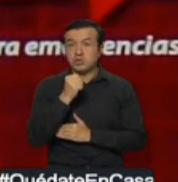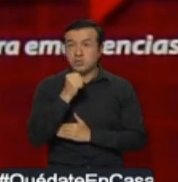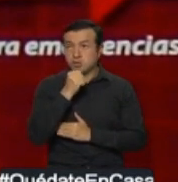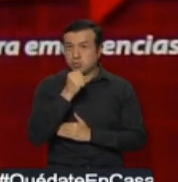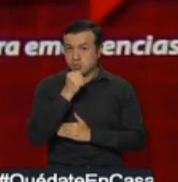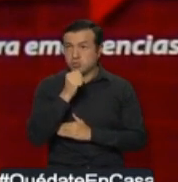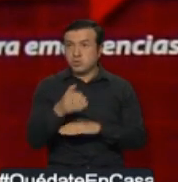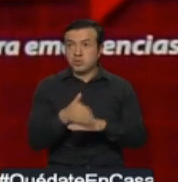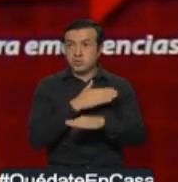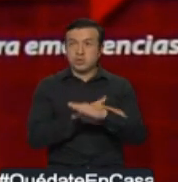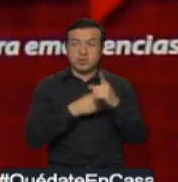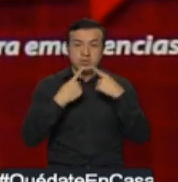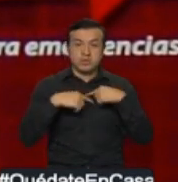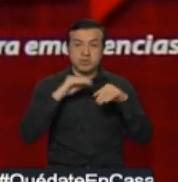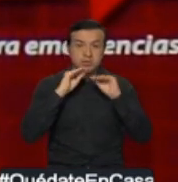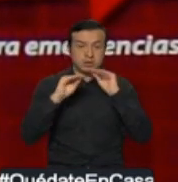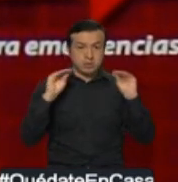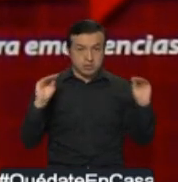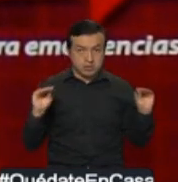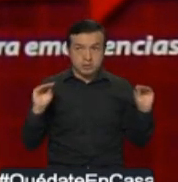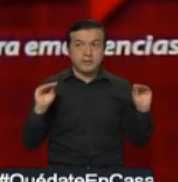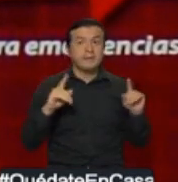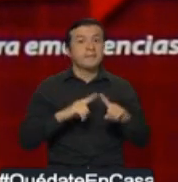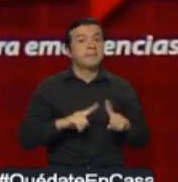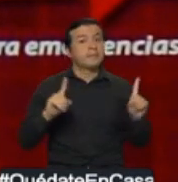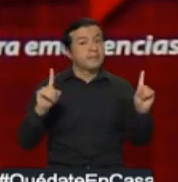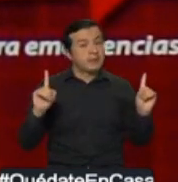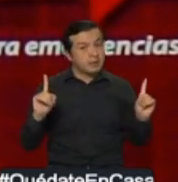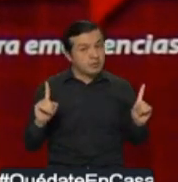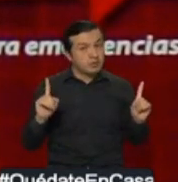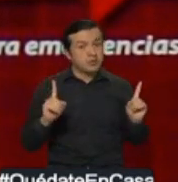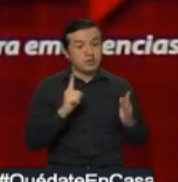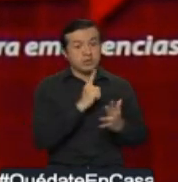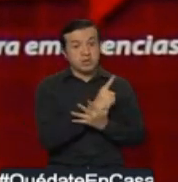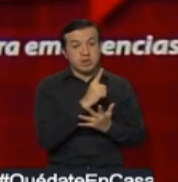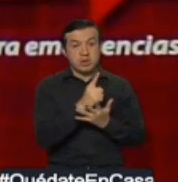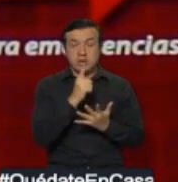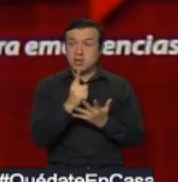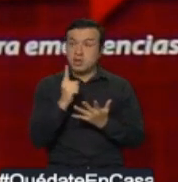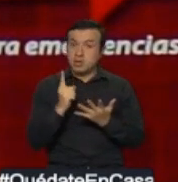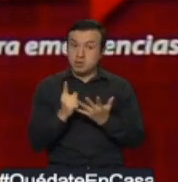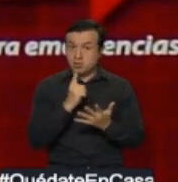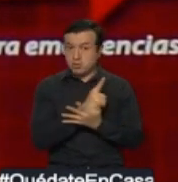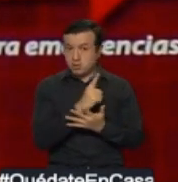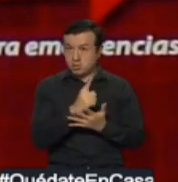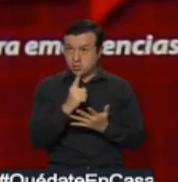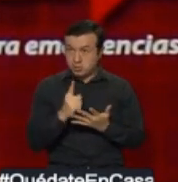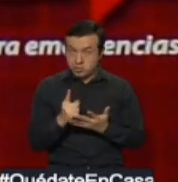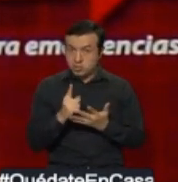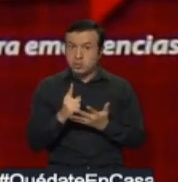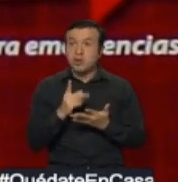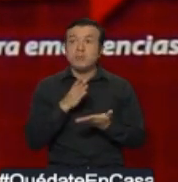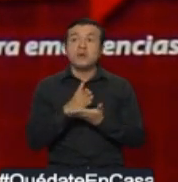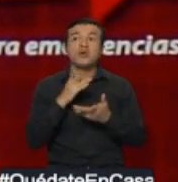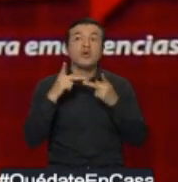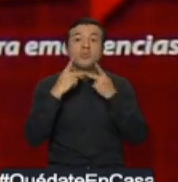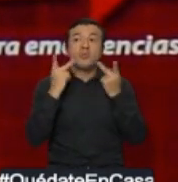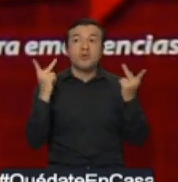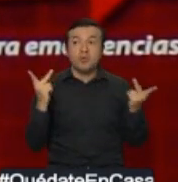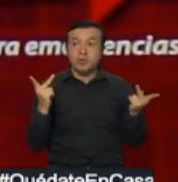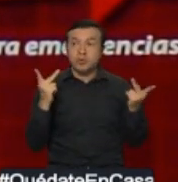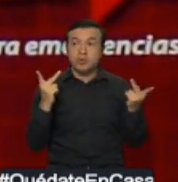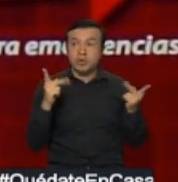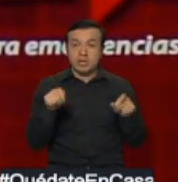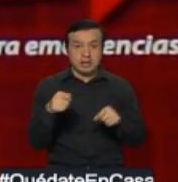usted ya lo había anunciado, pero para cada uno de los medios de comunicación y para los medios públicos, y no hará parte de la